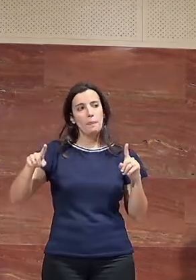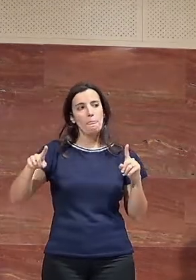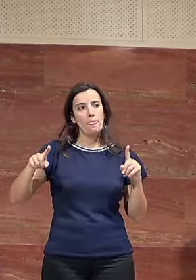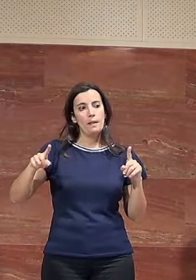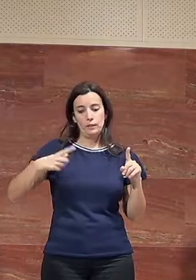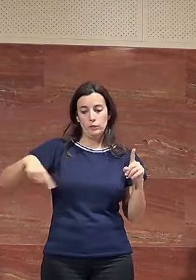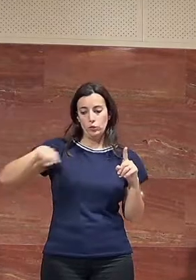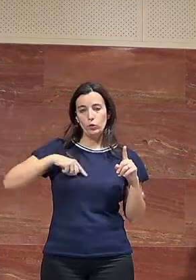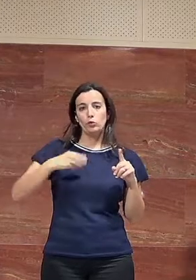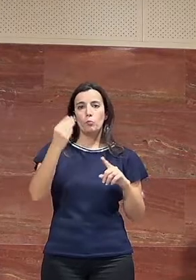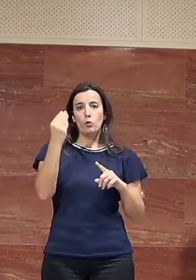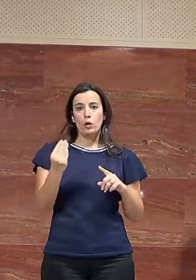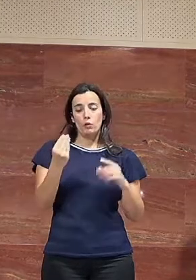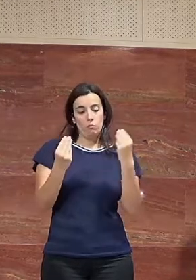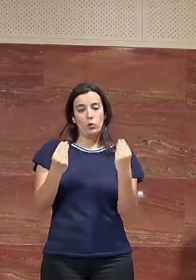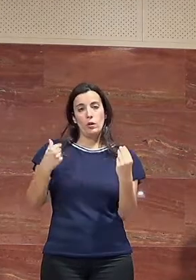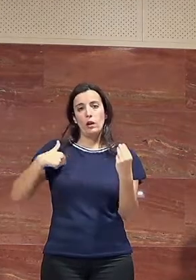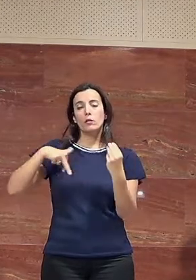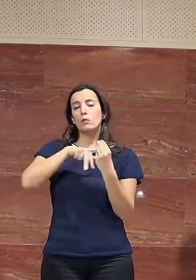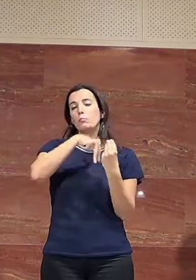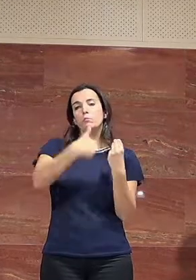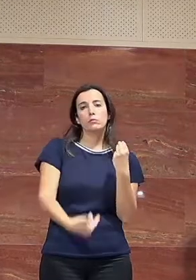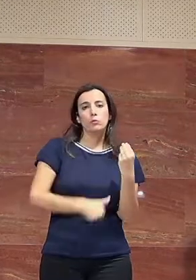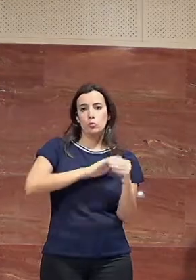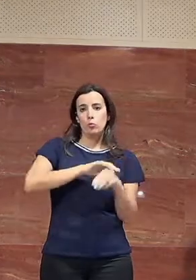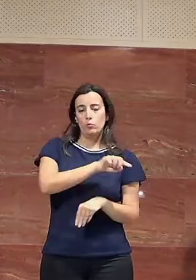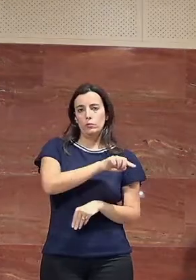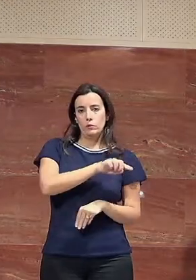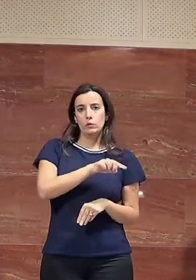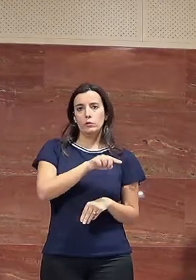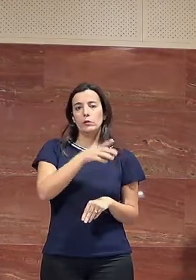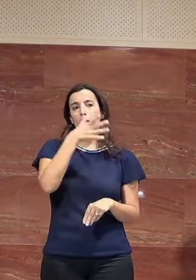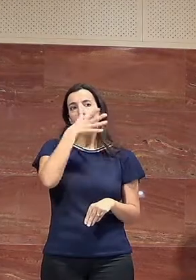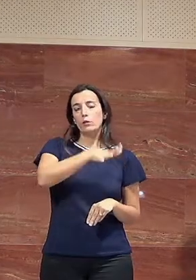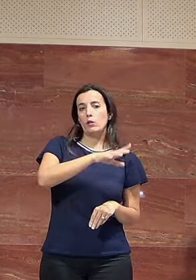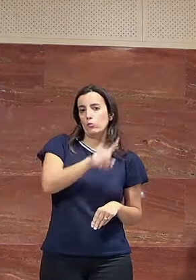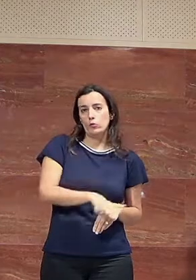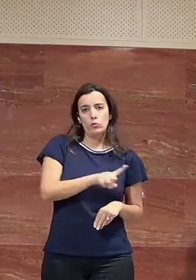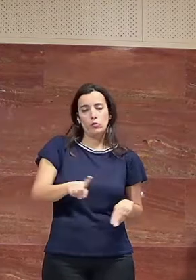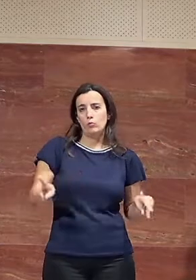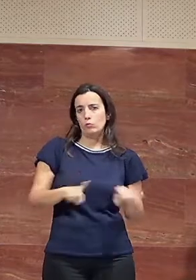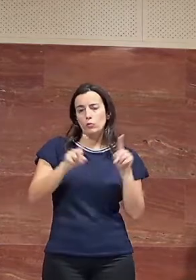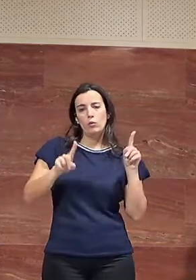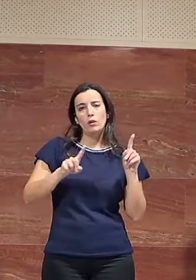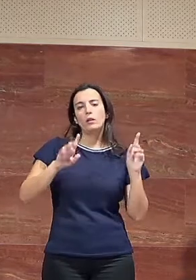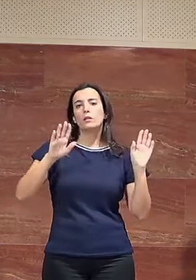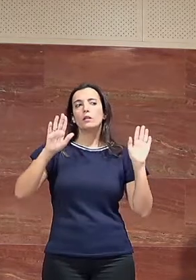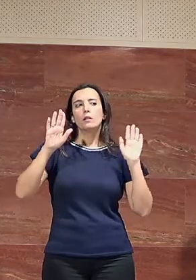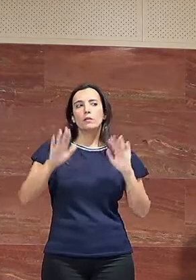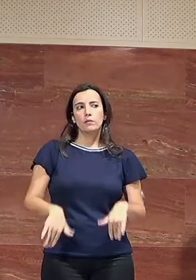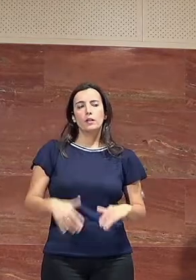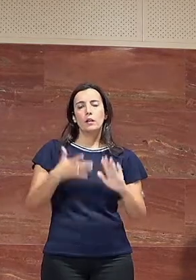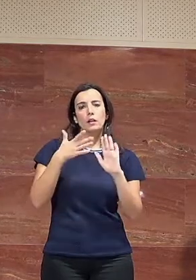caído por un volardo y lo hayamos o no denunciado, han tenido